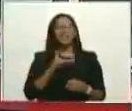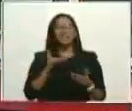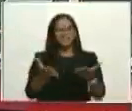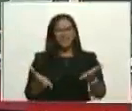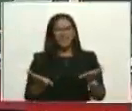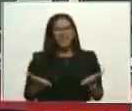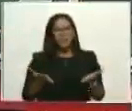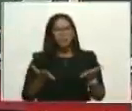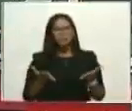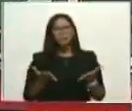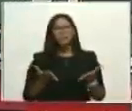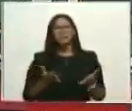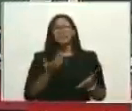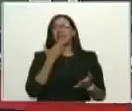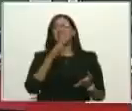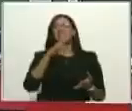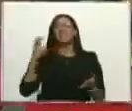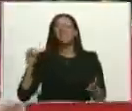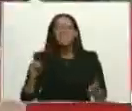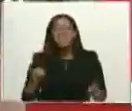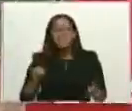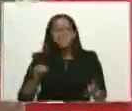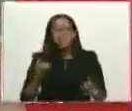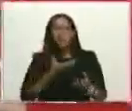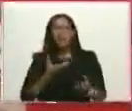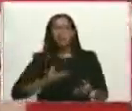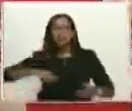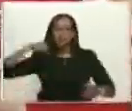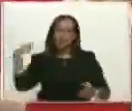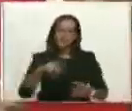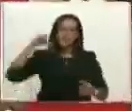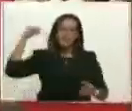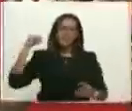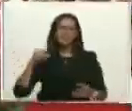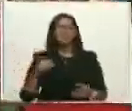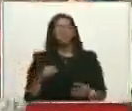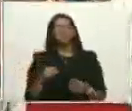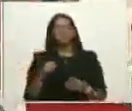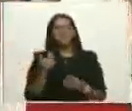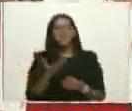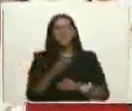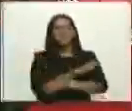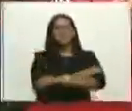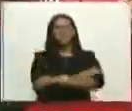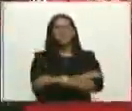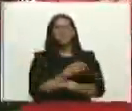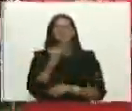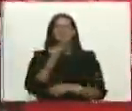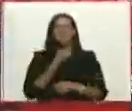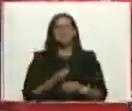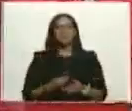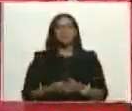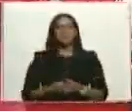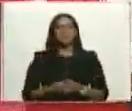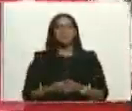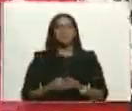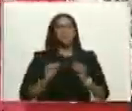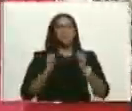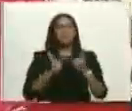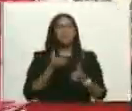casi 300 alcaldes. Una pela, pues, le metimos a esa derecha. Diciembre, empezandito diciembre,